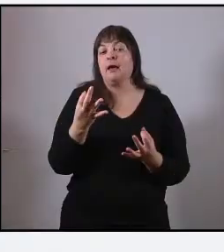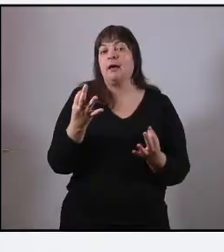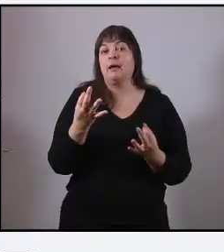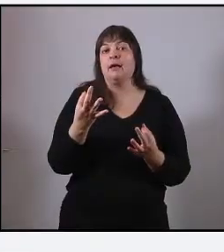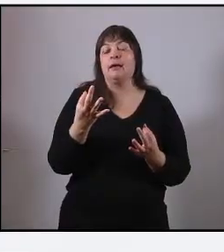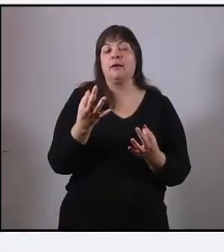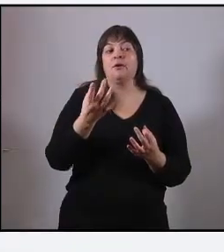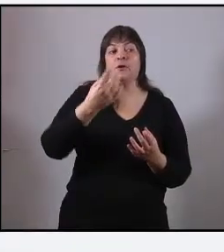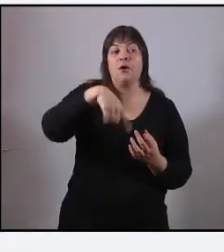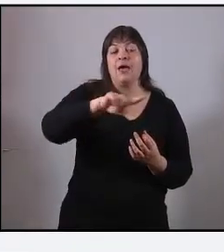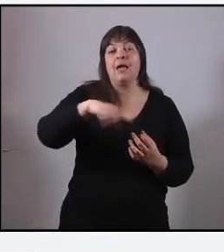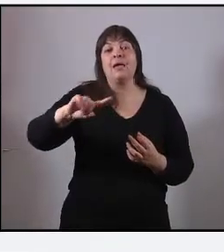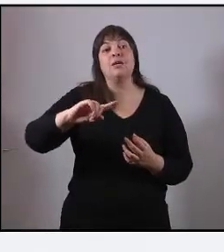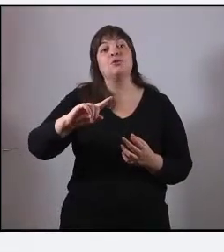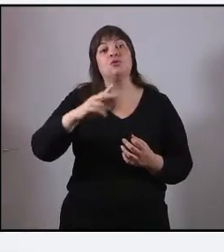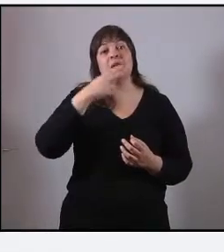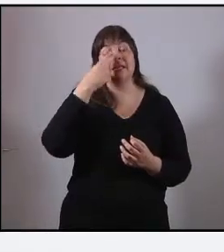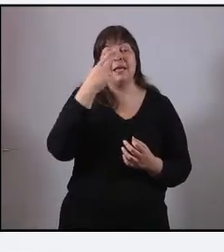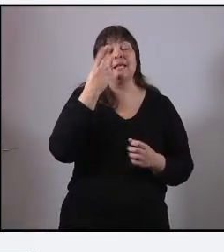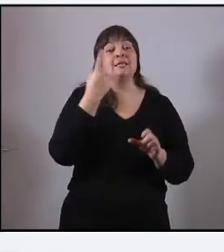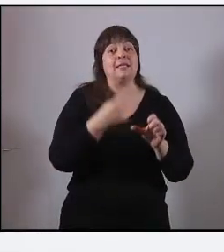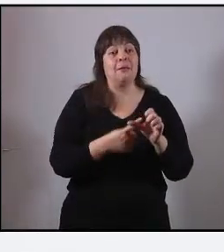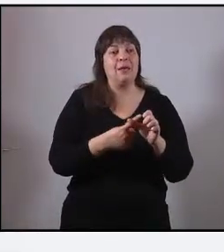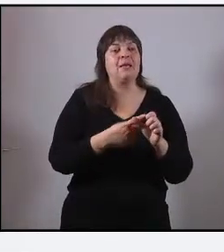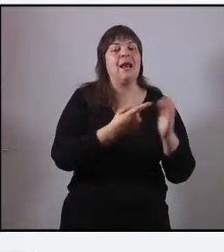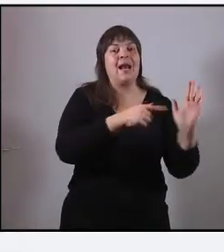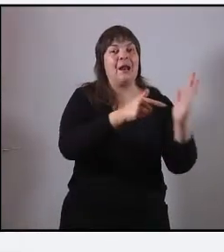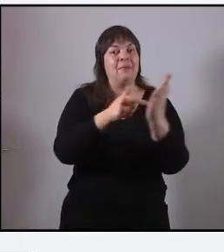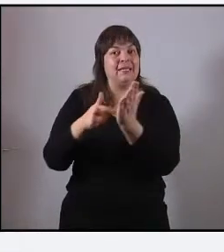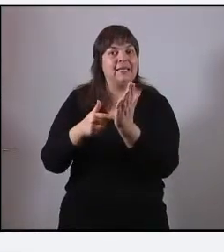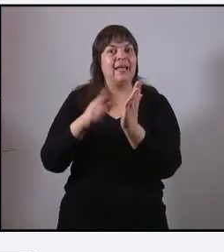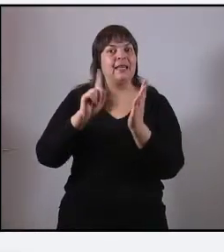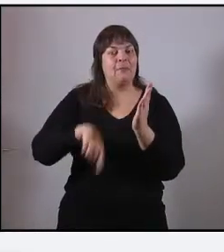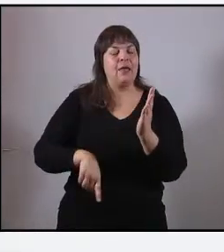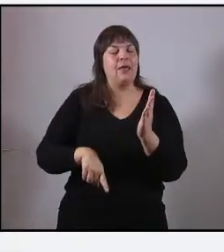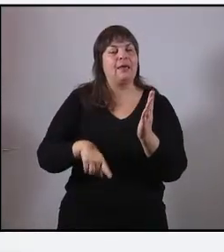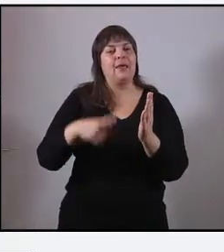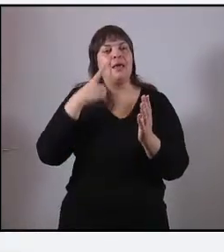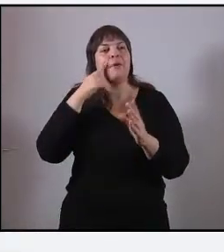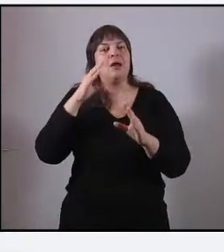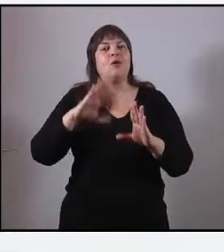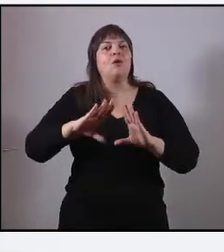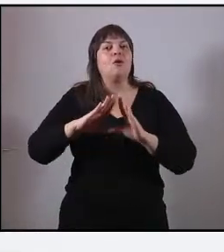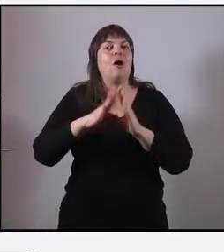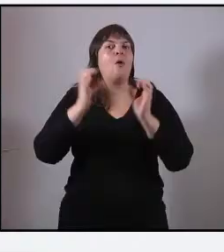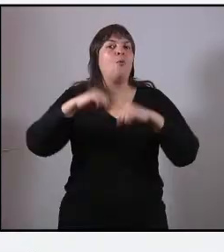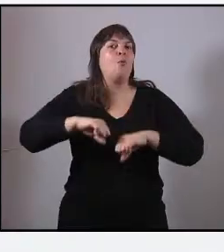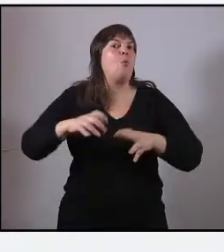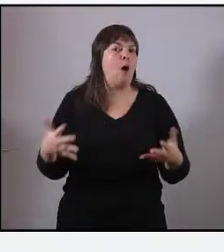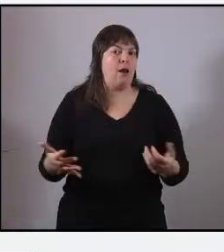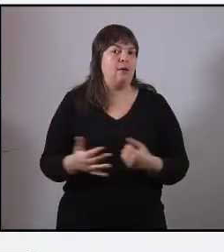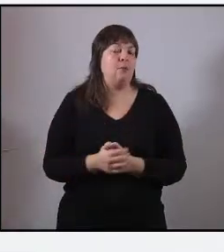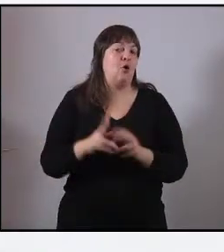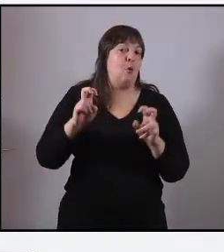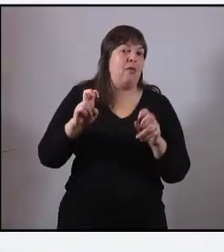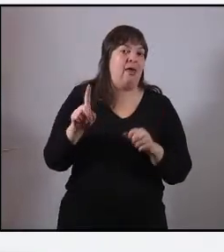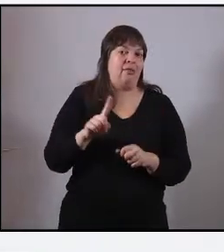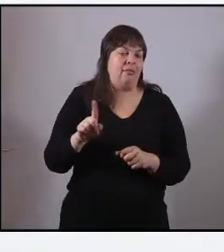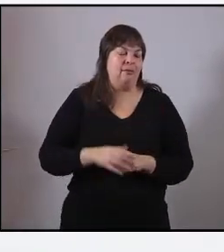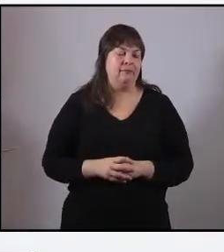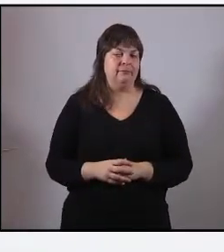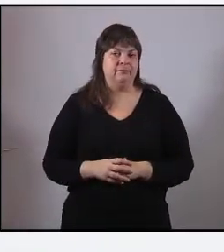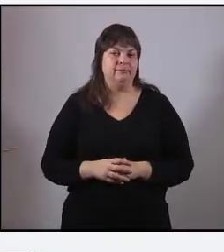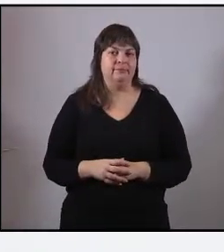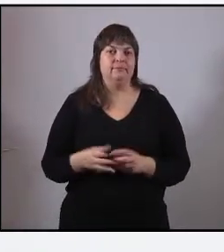que también representan los intereses de los extremeños y cerrar esa posibilidad. Pero no es una novedad, o sea,